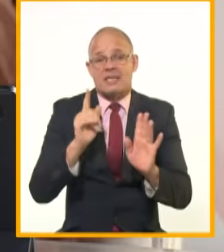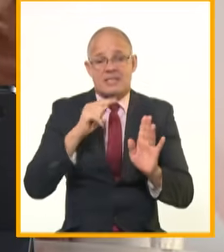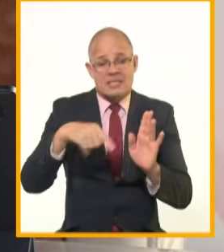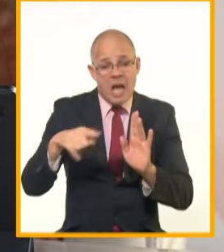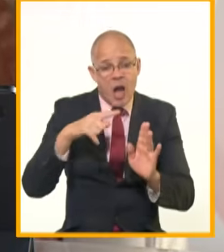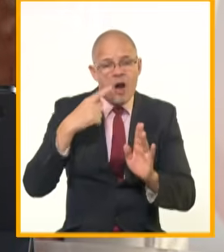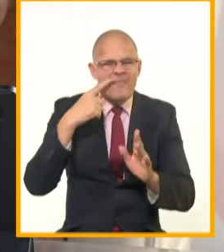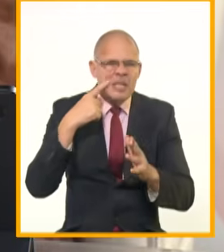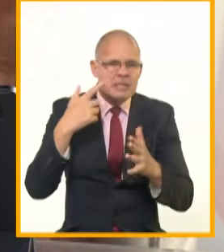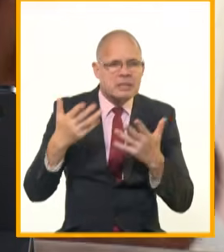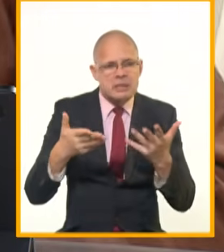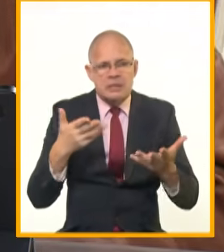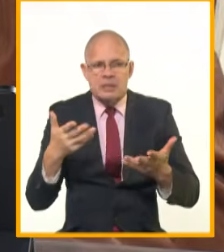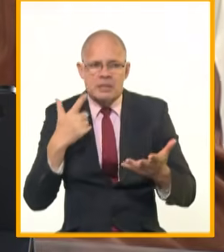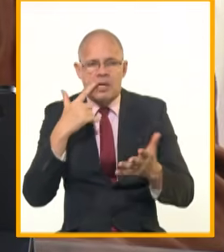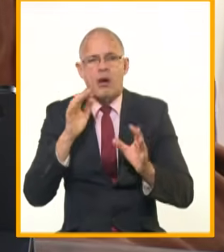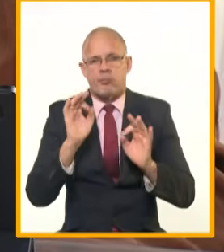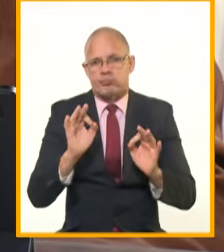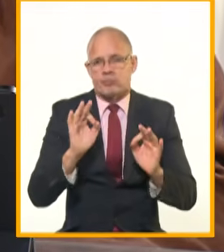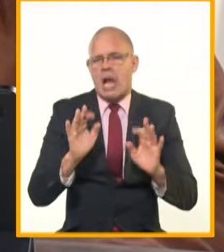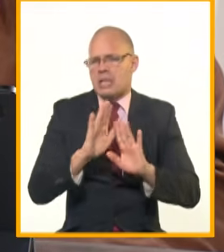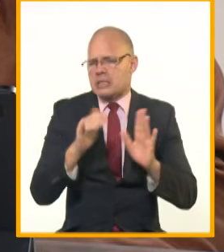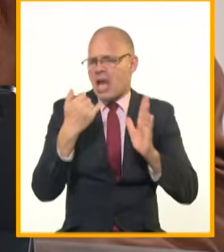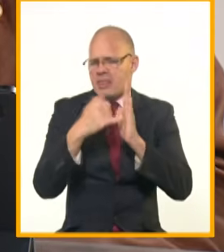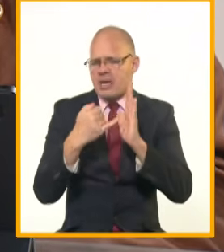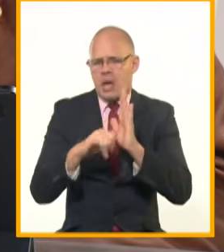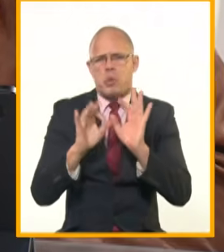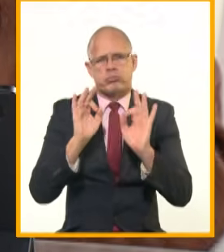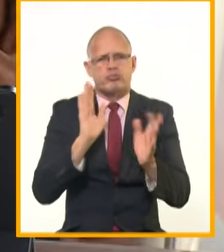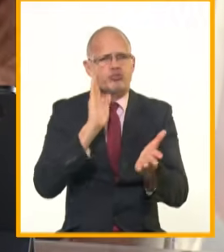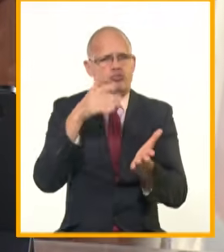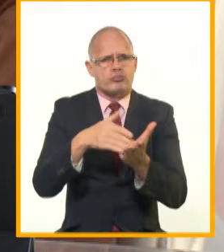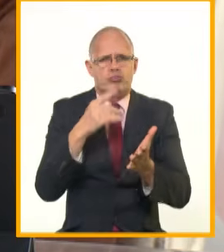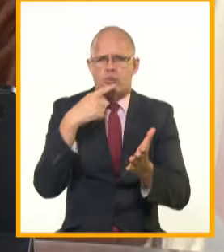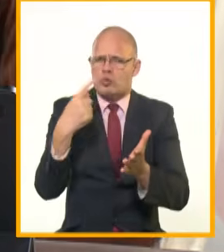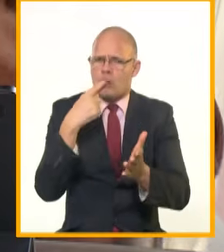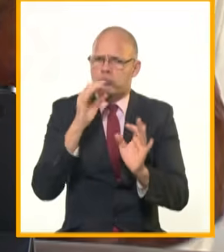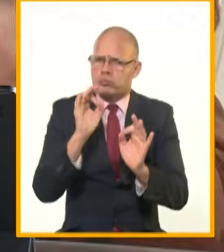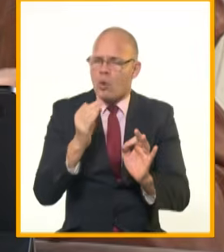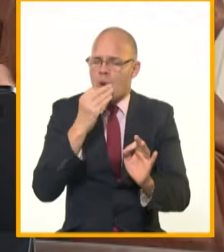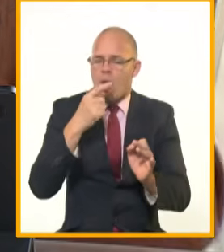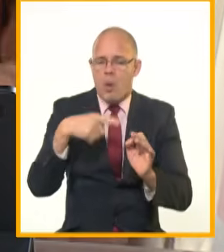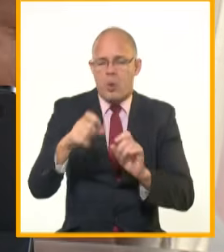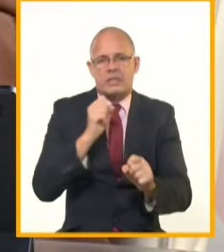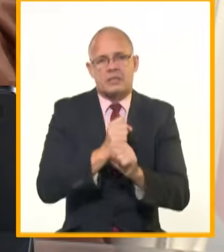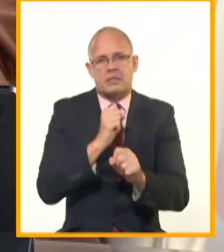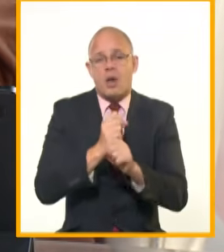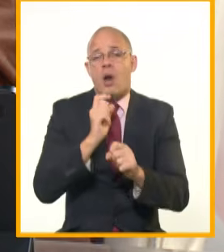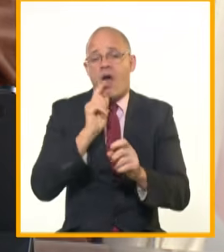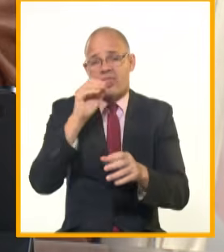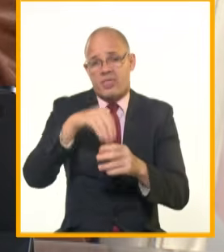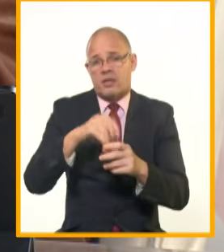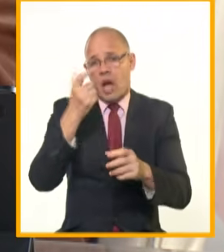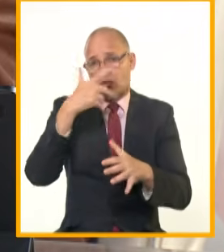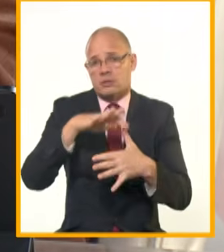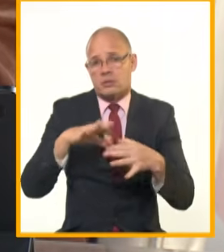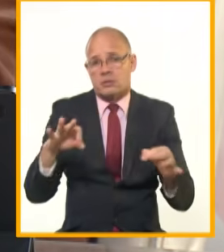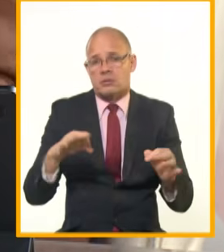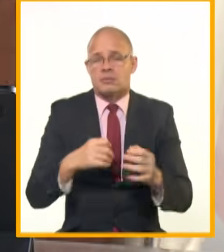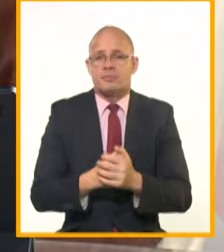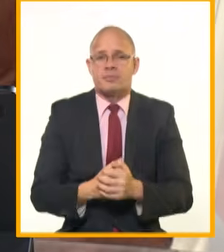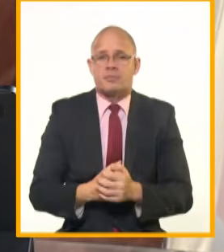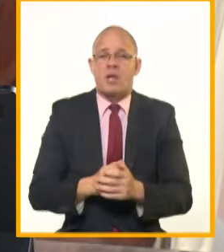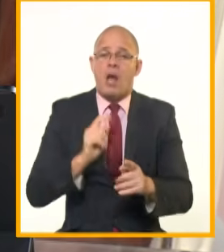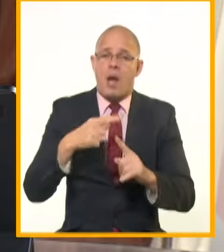discusión, pero estos son los indicadores y metas que vamos a estar trabajando con prioridad en la provincia y en cada uno